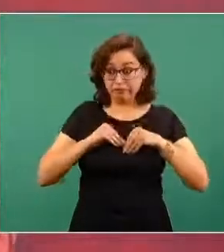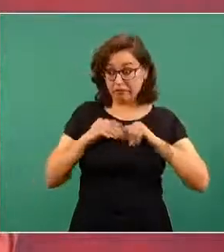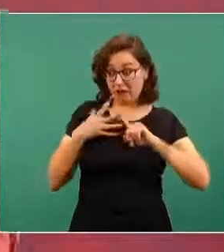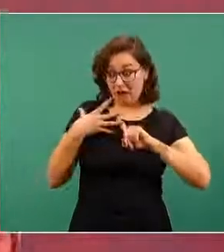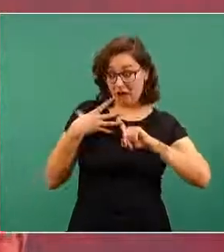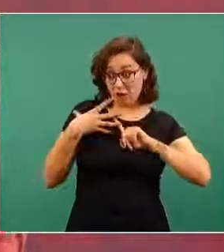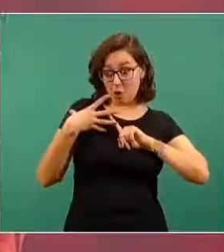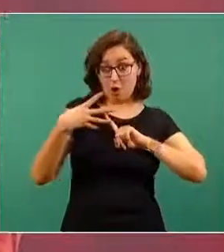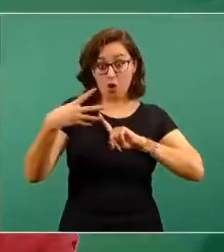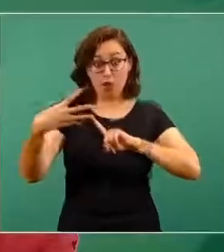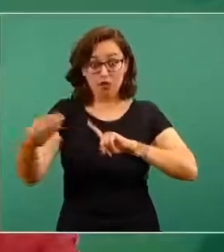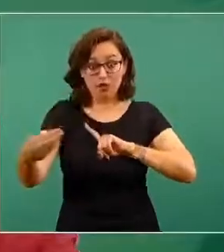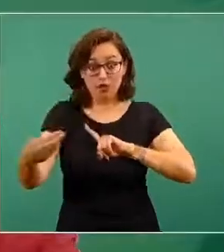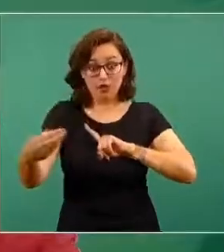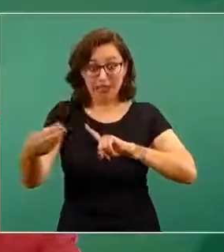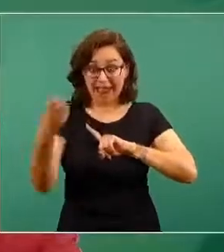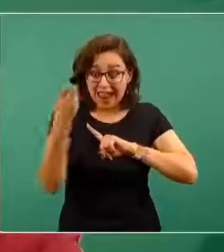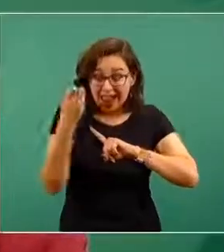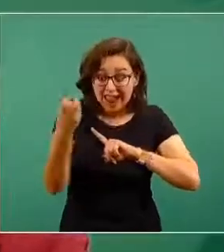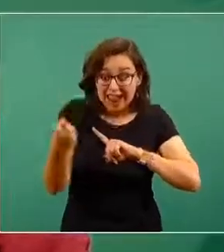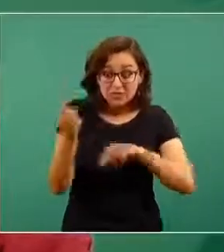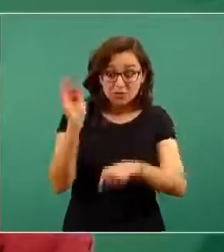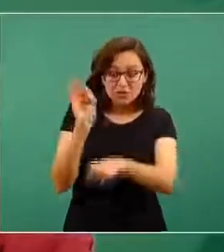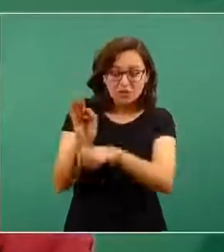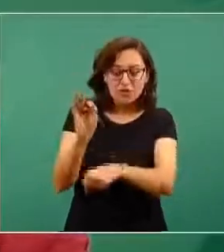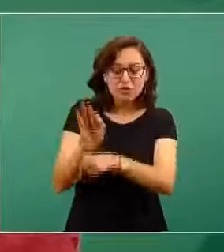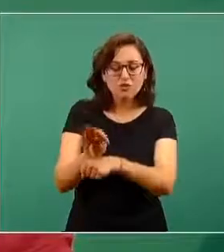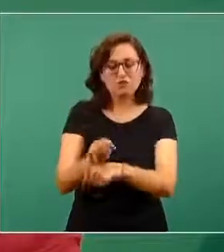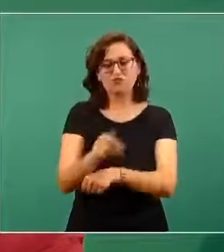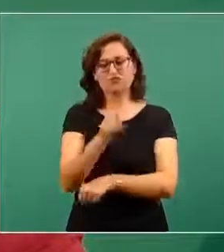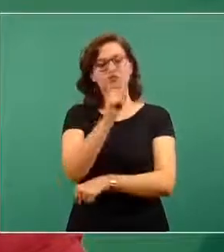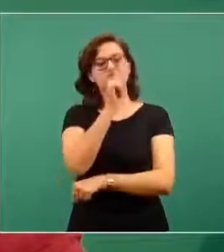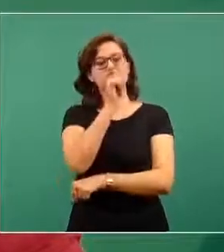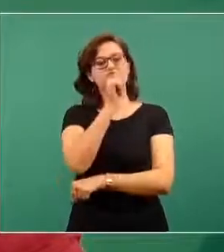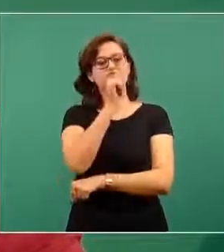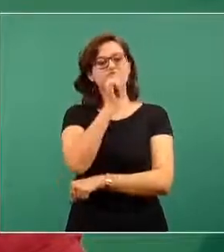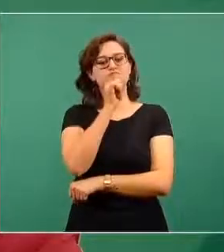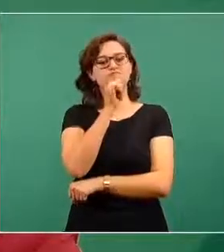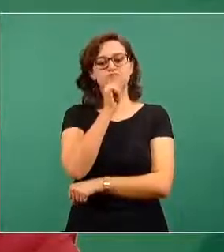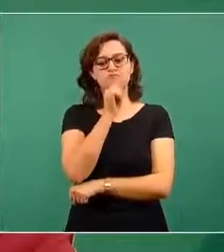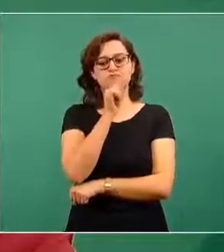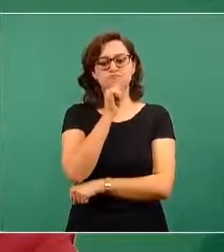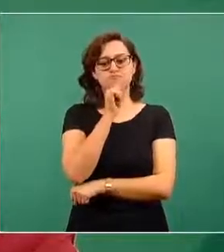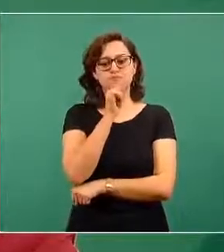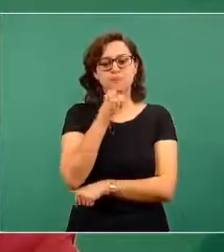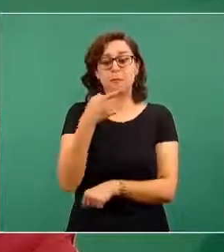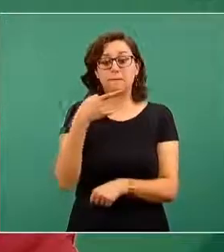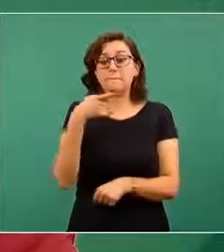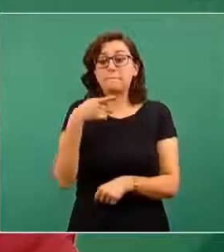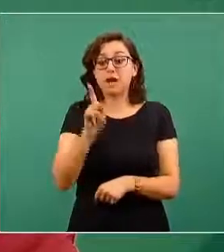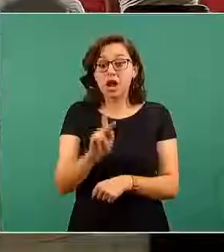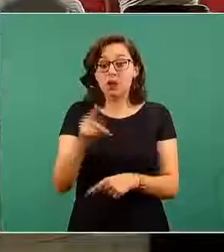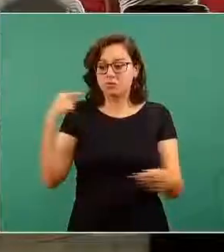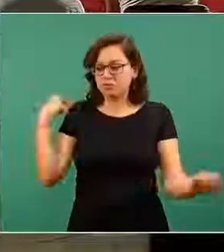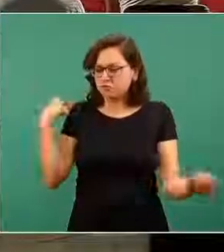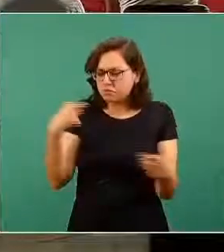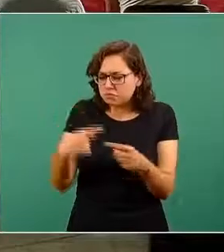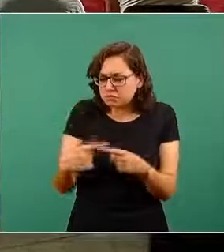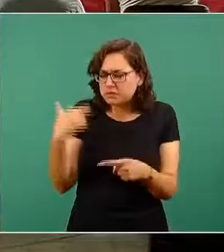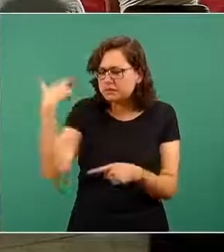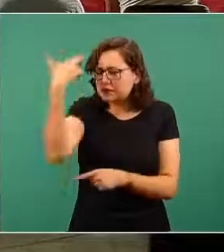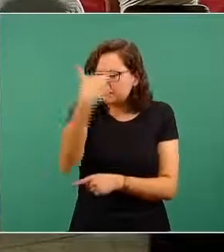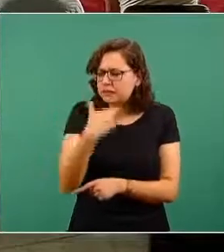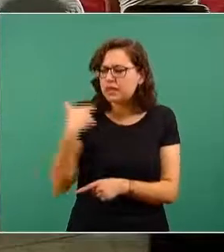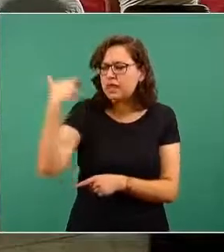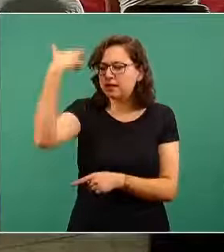amigos, a la comunidad. Sin embargo, se piensa, por la forma en que actúan estas vacunas y